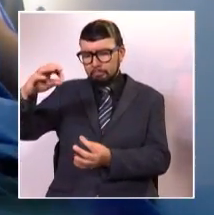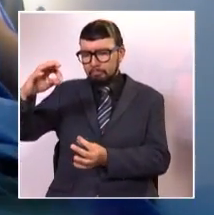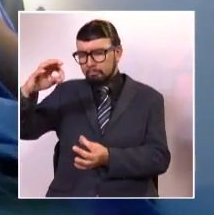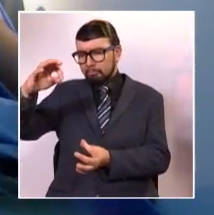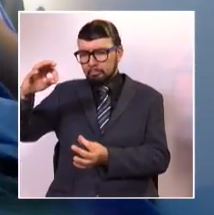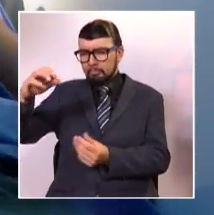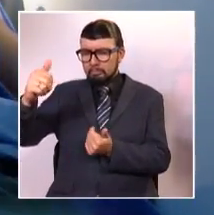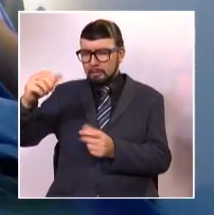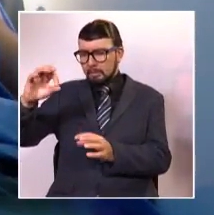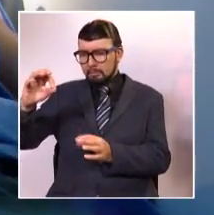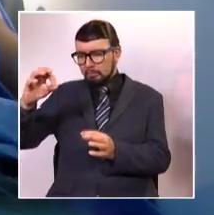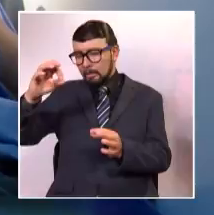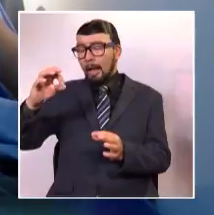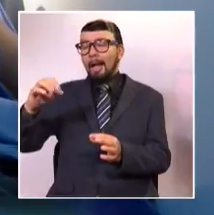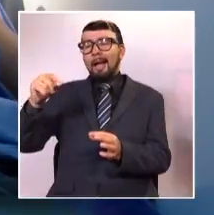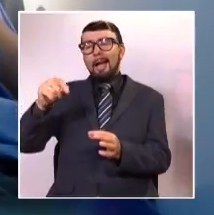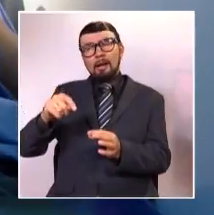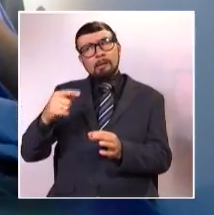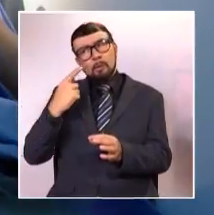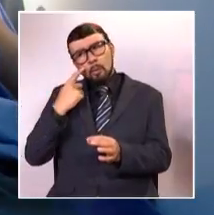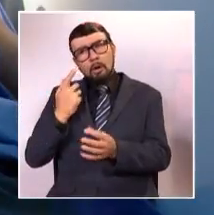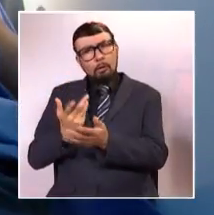al paciente qué tiene que hacer.